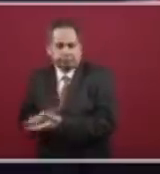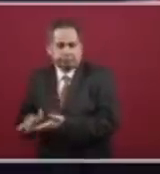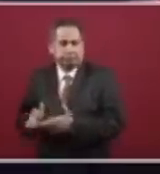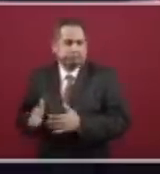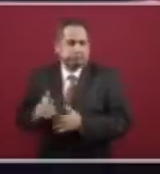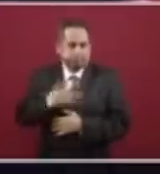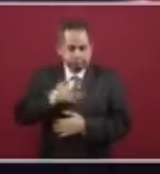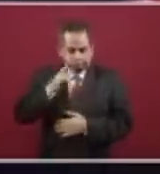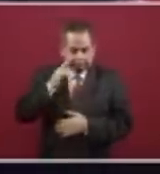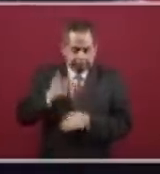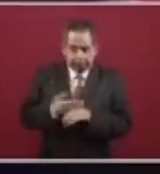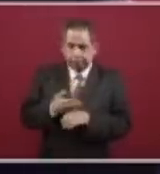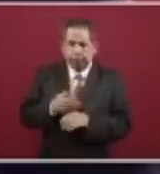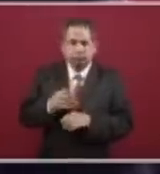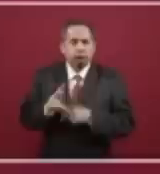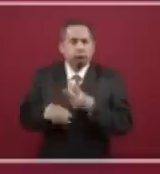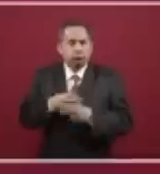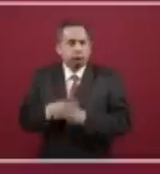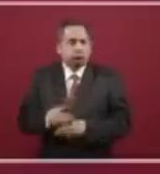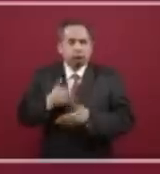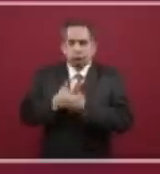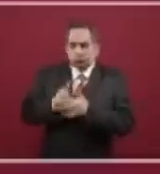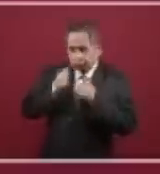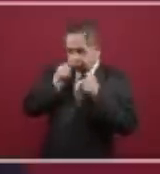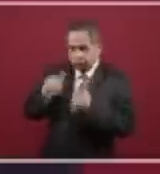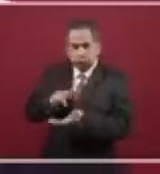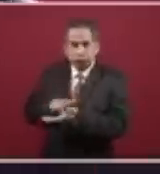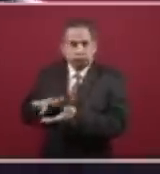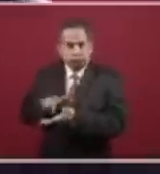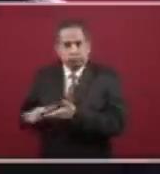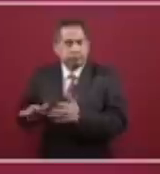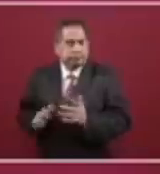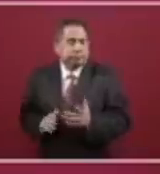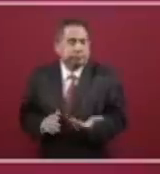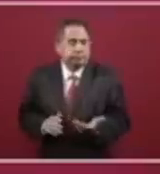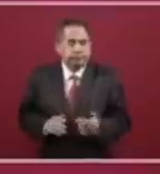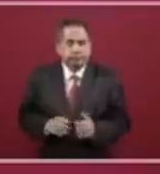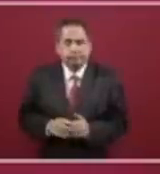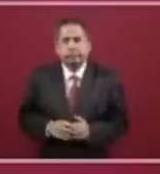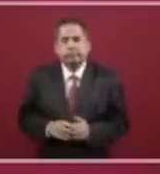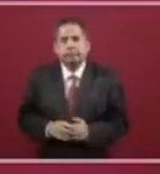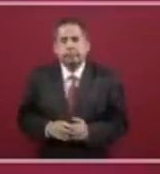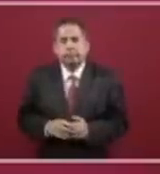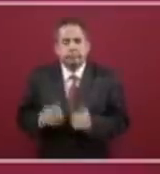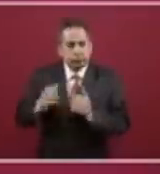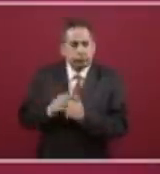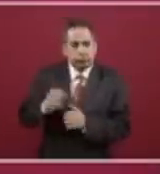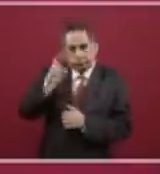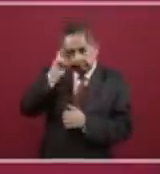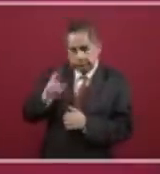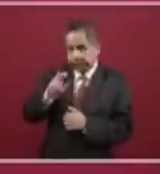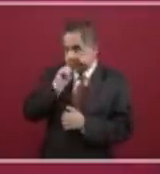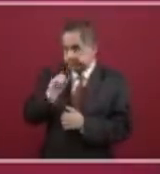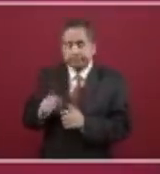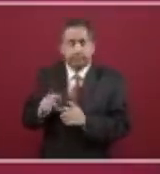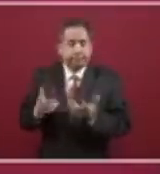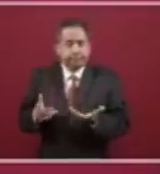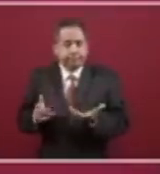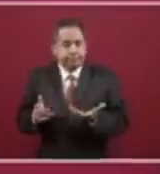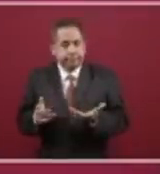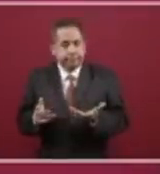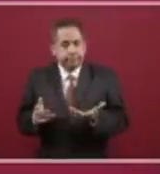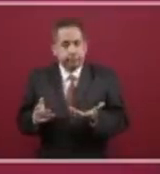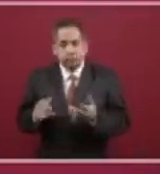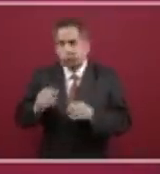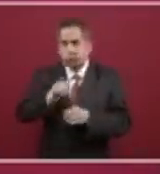responsabilidad por solidaridad por respeto a otras